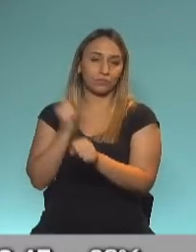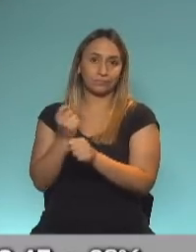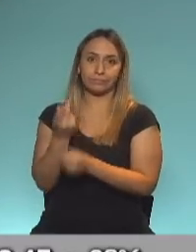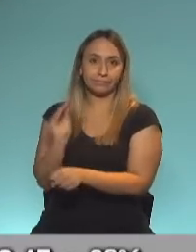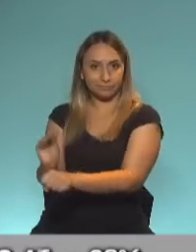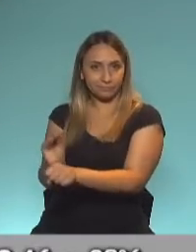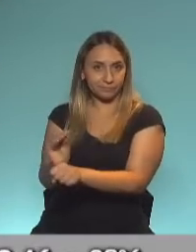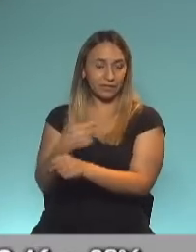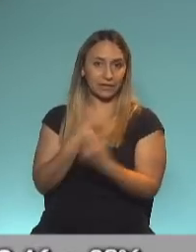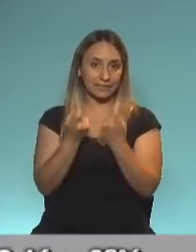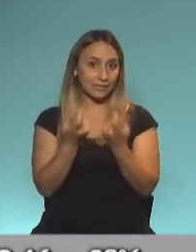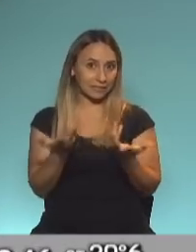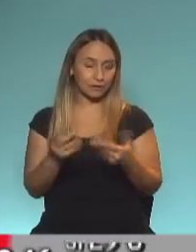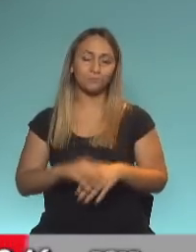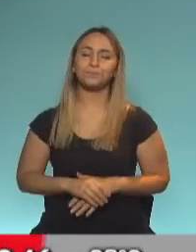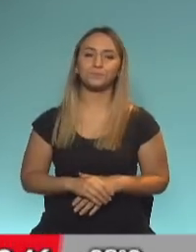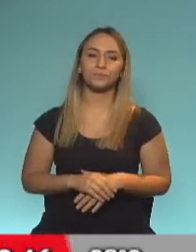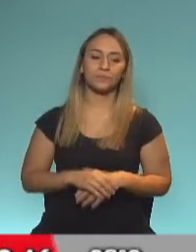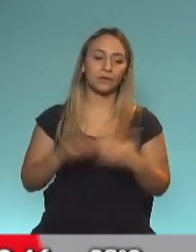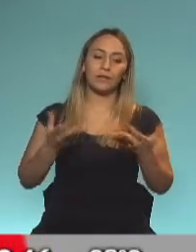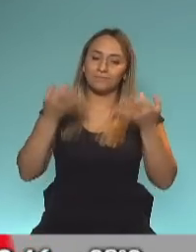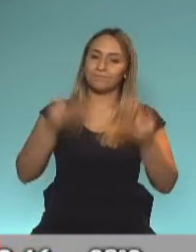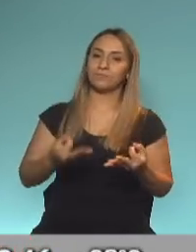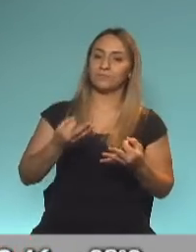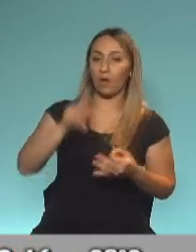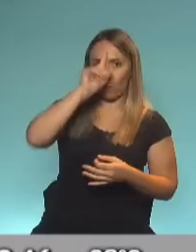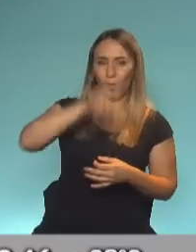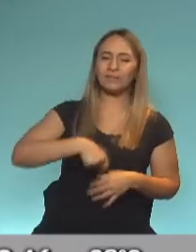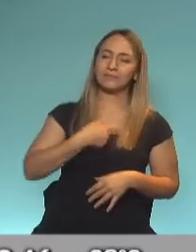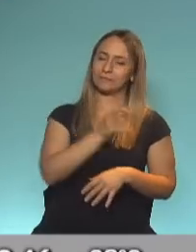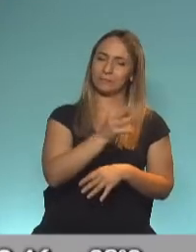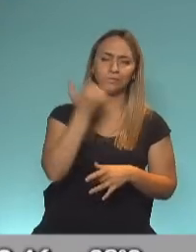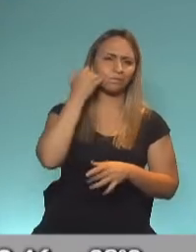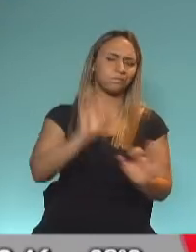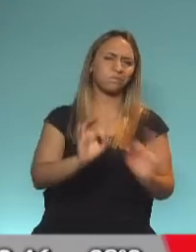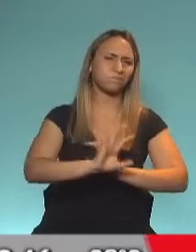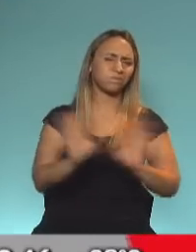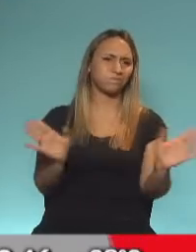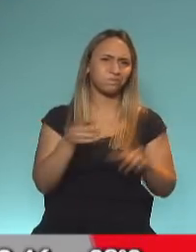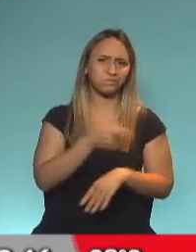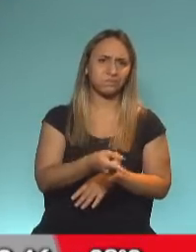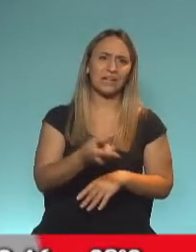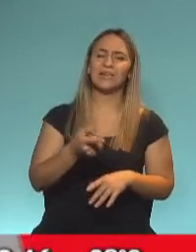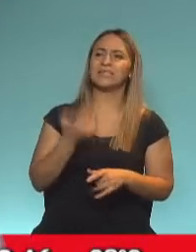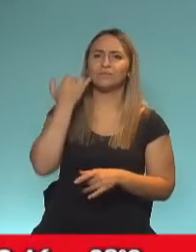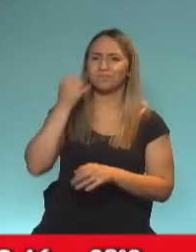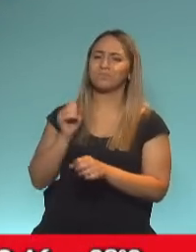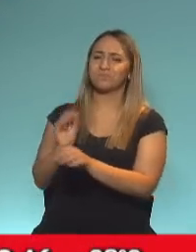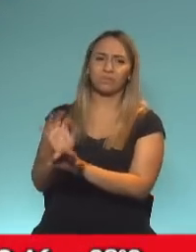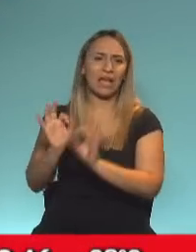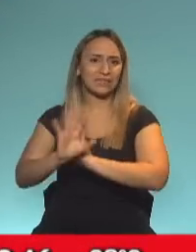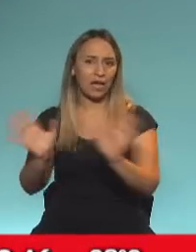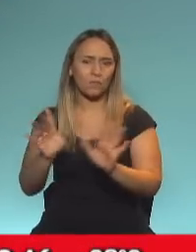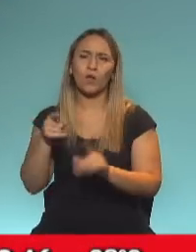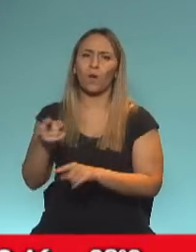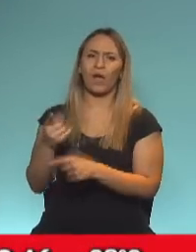allí poder estar. Evidentemente el juez entiende que ya ha pasado este tiempo y que con otra disponibilidad económica usted